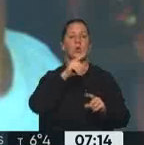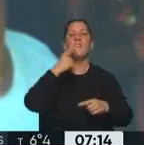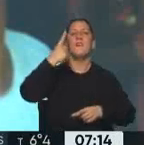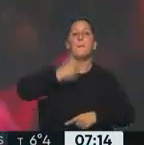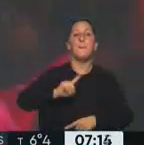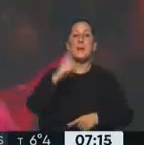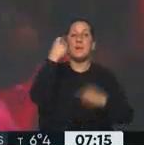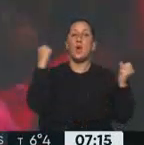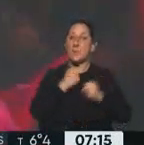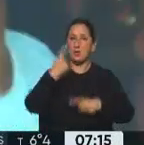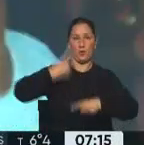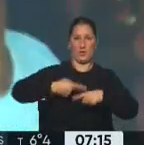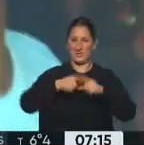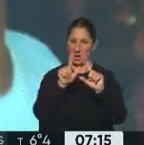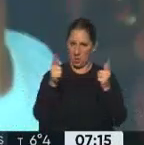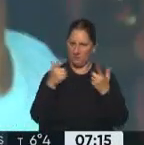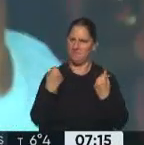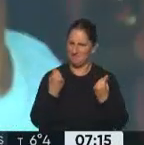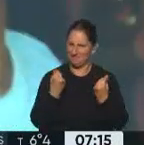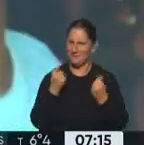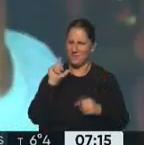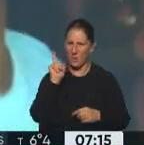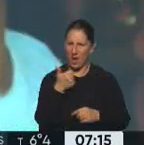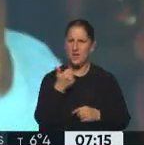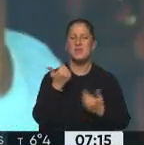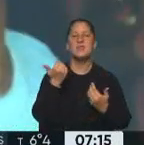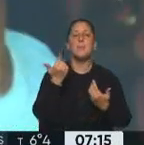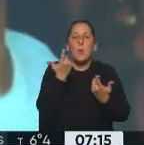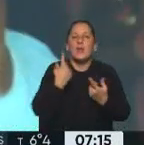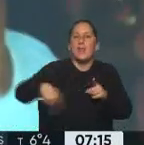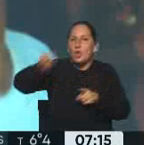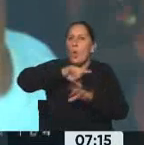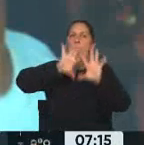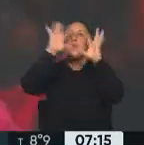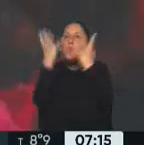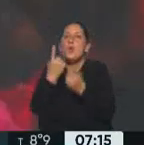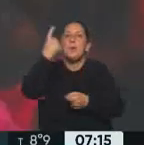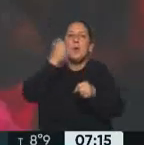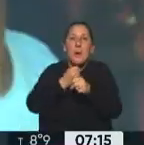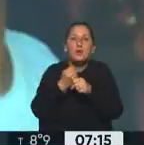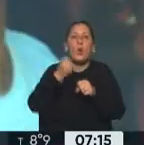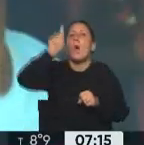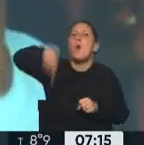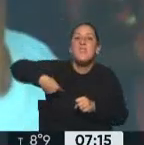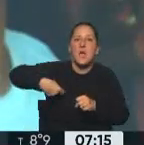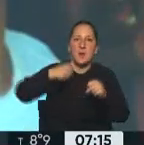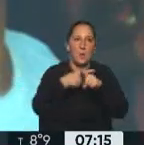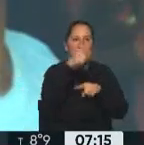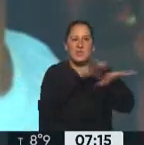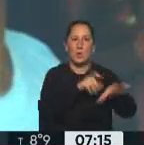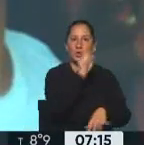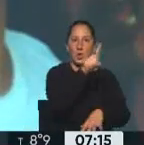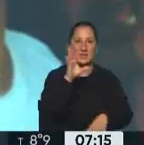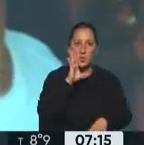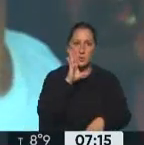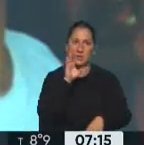primero de mayo, Biden. Un dato. Dato porque, bueno, se conmemora por un suceso que ocurrió en Chicago. En Estados Unidos, pero claro. Pero no se conmemora el primero de mayo en